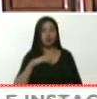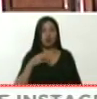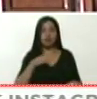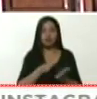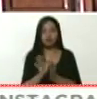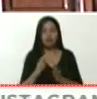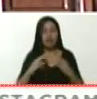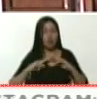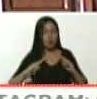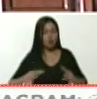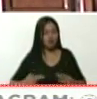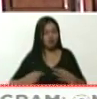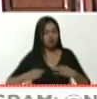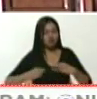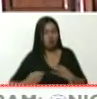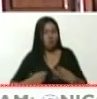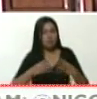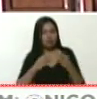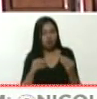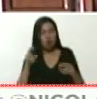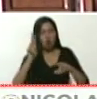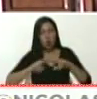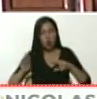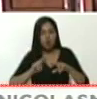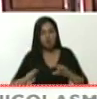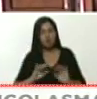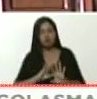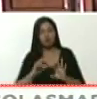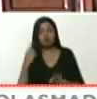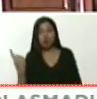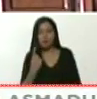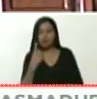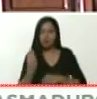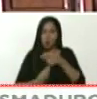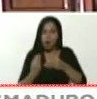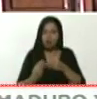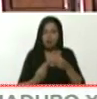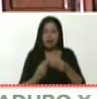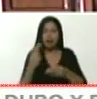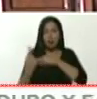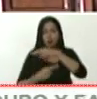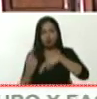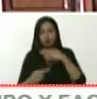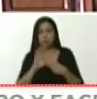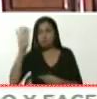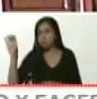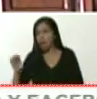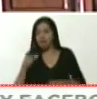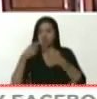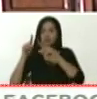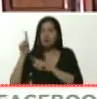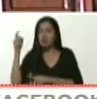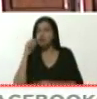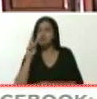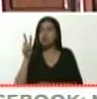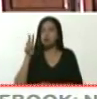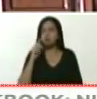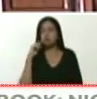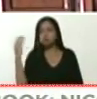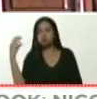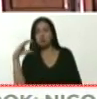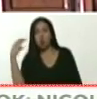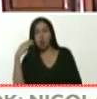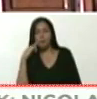los uniformes para todos nuestros muchachos. Eso solo lo hace una revolución. En ningún país. Mire usted para el lado,